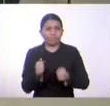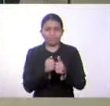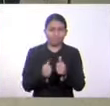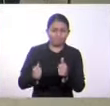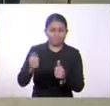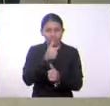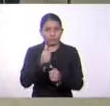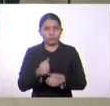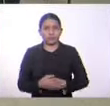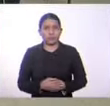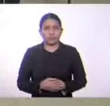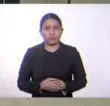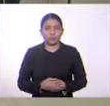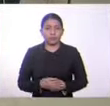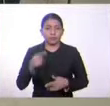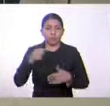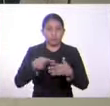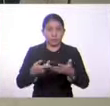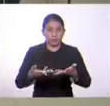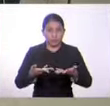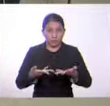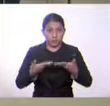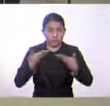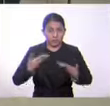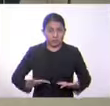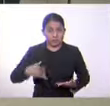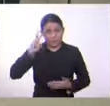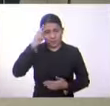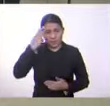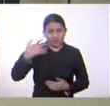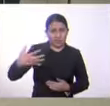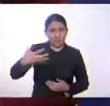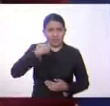que los derechos humanos son conquistas. Nadie te lo